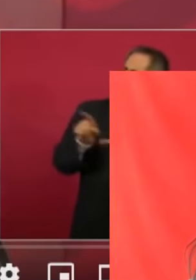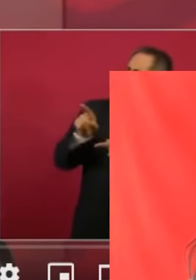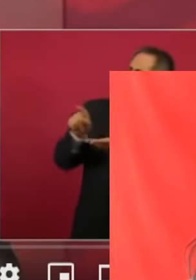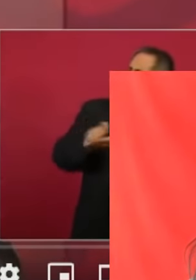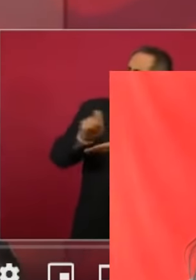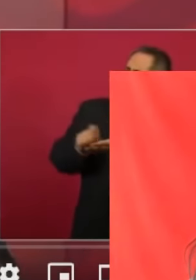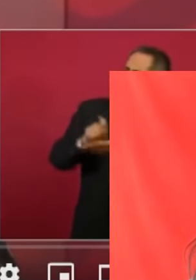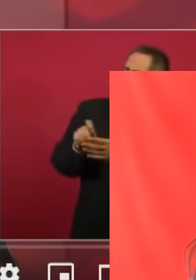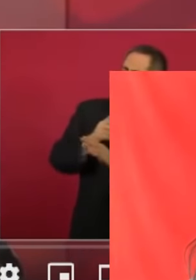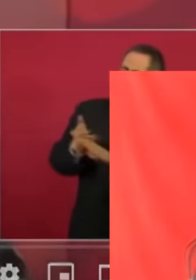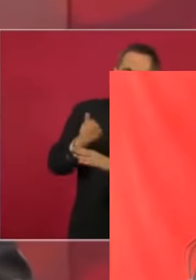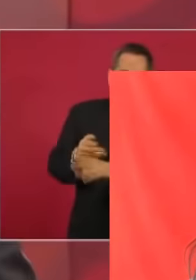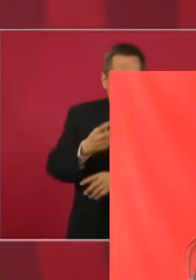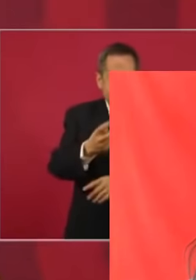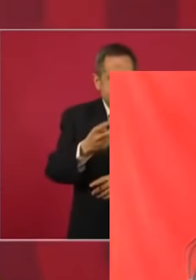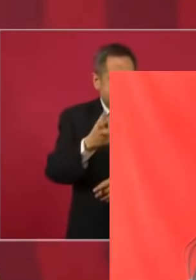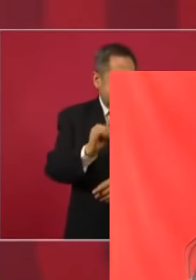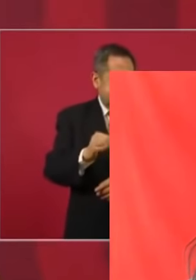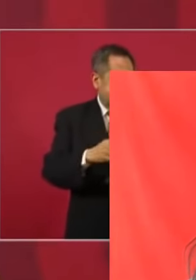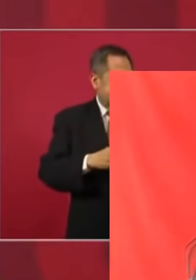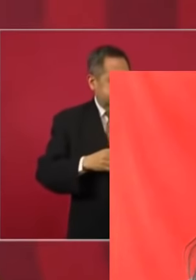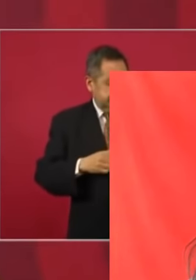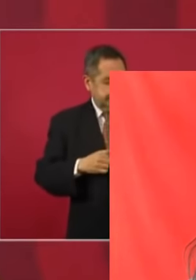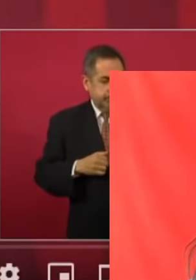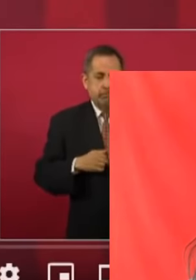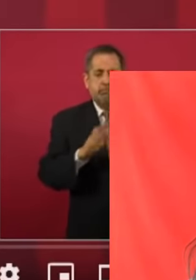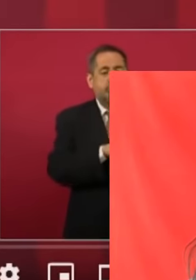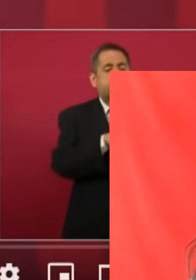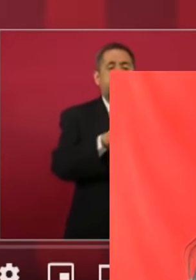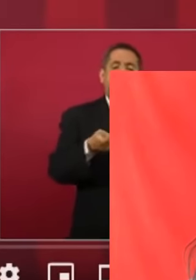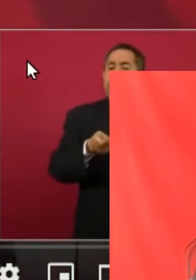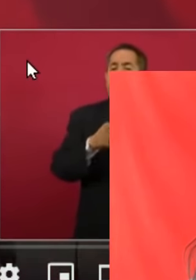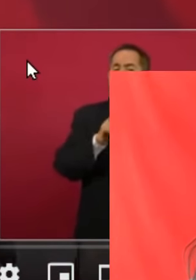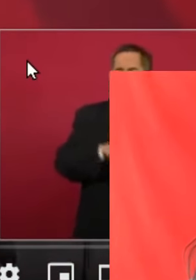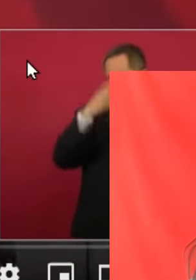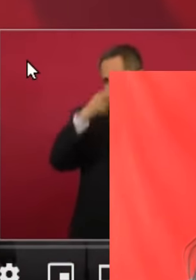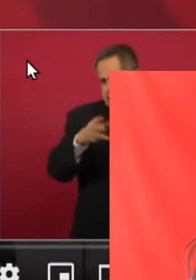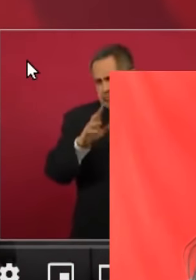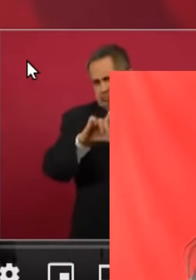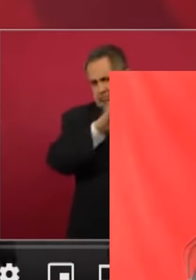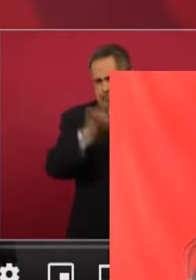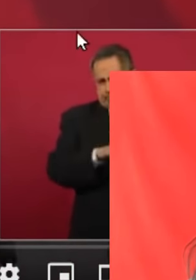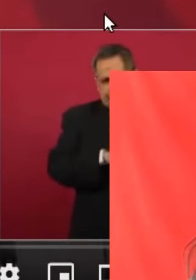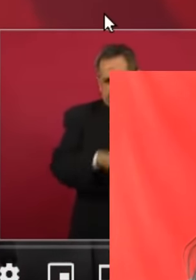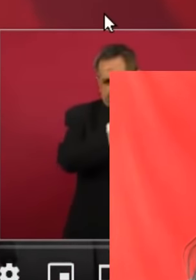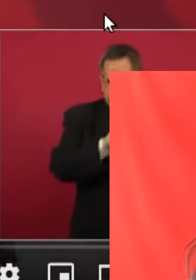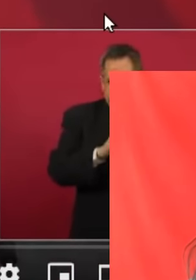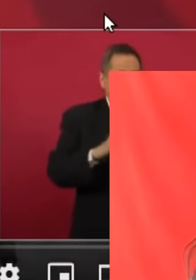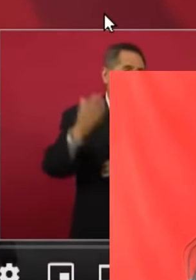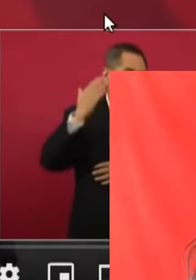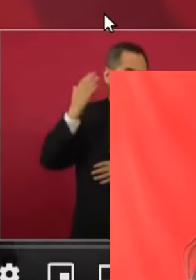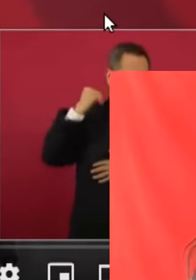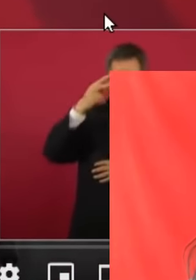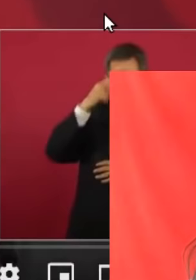a las corporaciones que dominan en México y en el país, o que dominaban